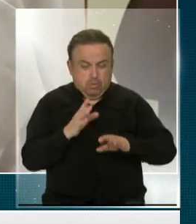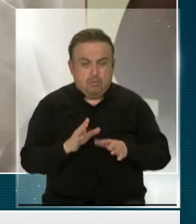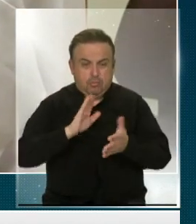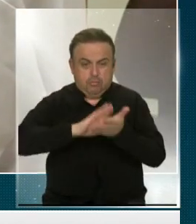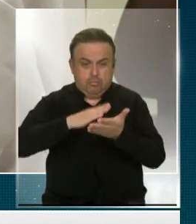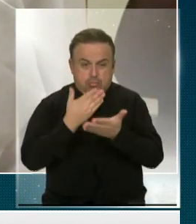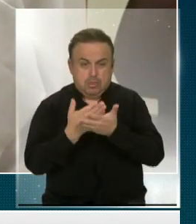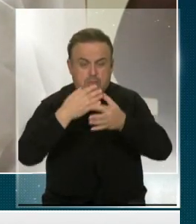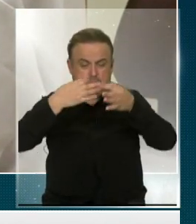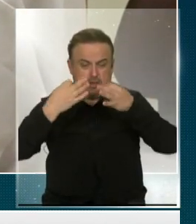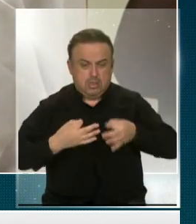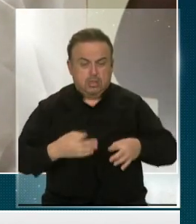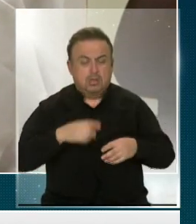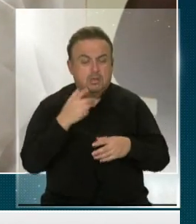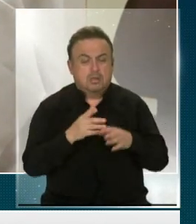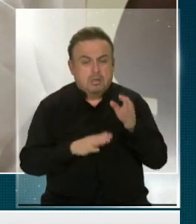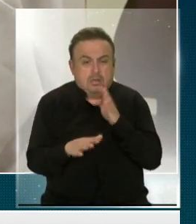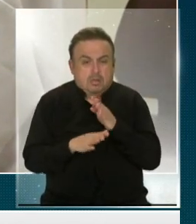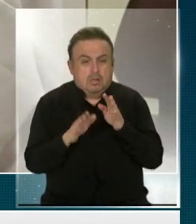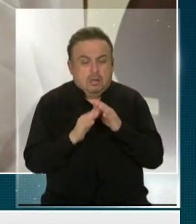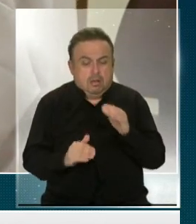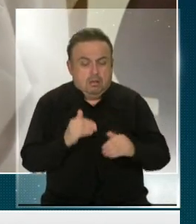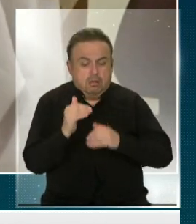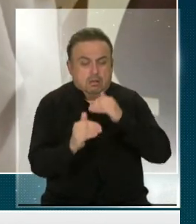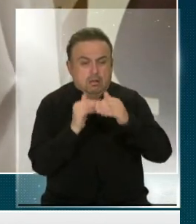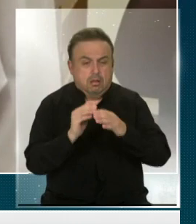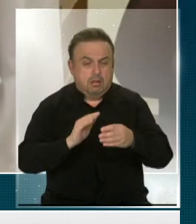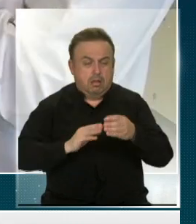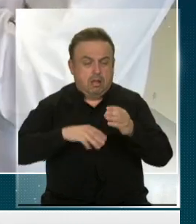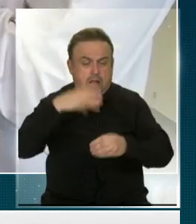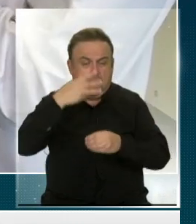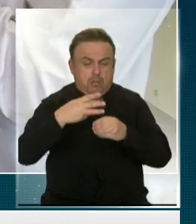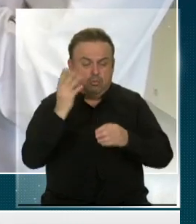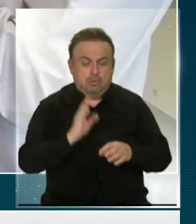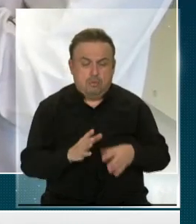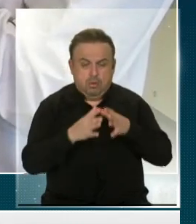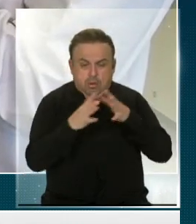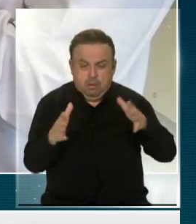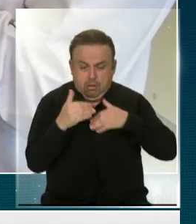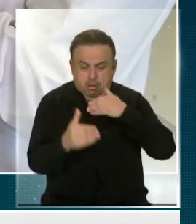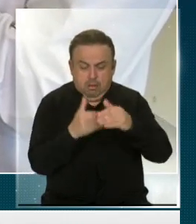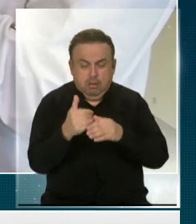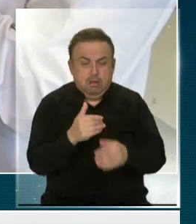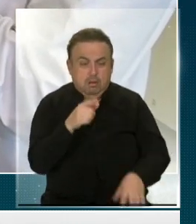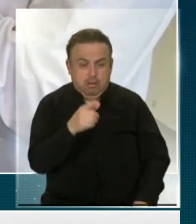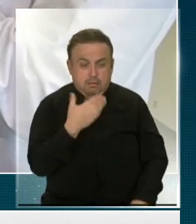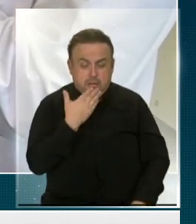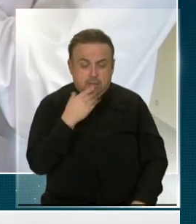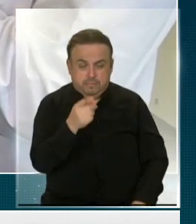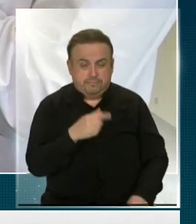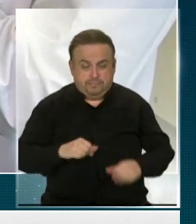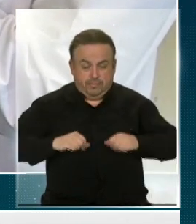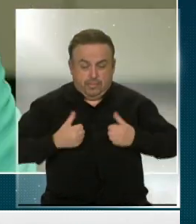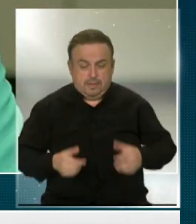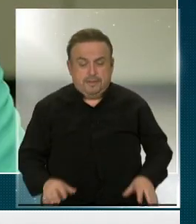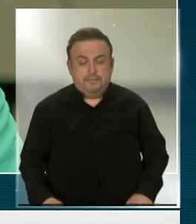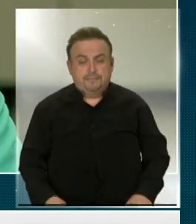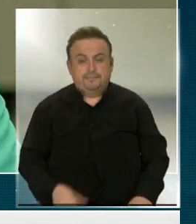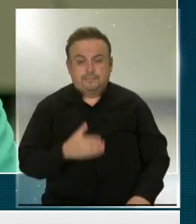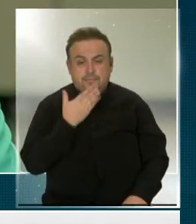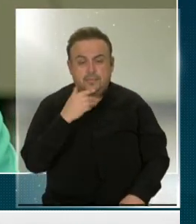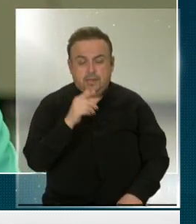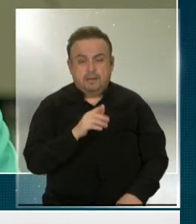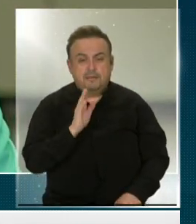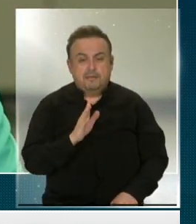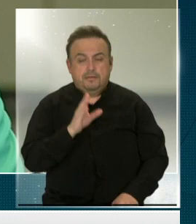más sana se avanza entonces adulto ya de mayor edad y eventualmente también no eventualmente también se